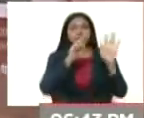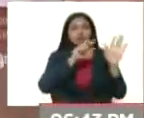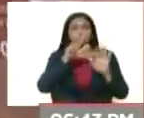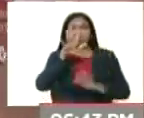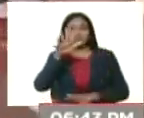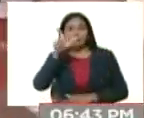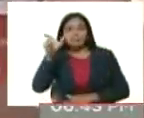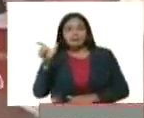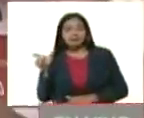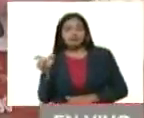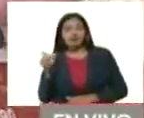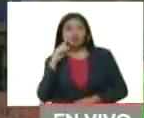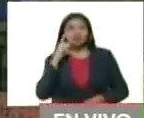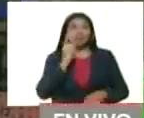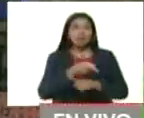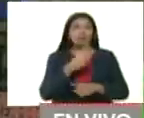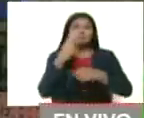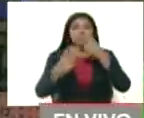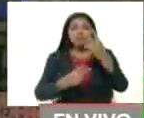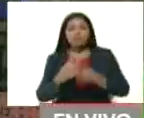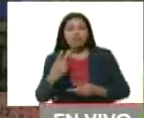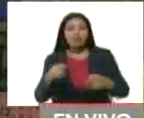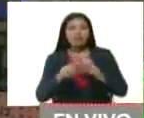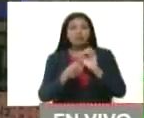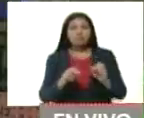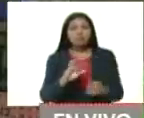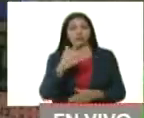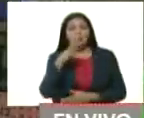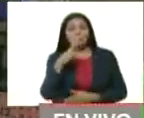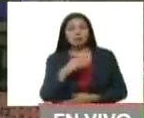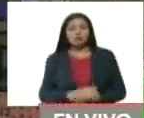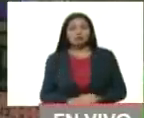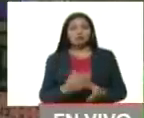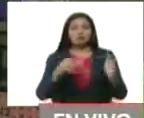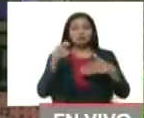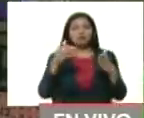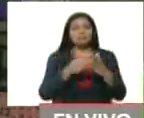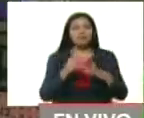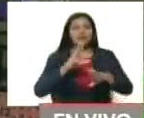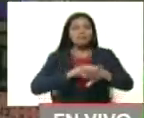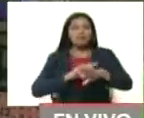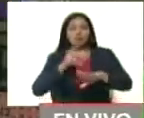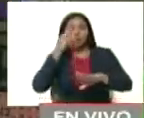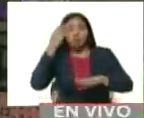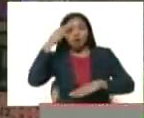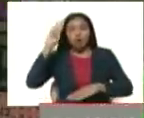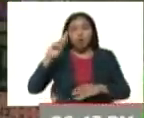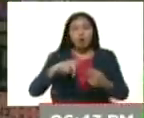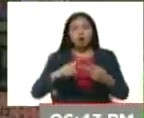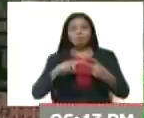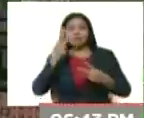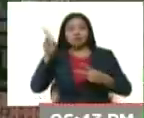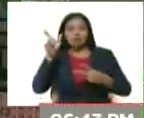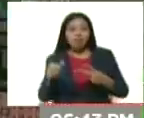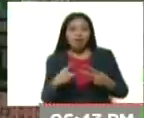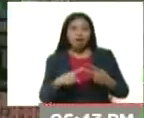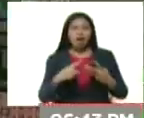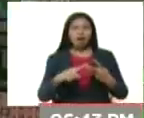152.635 personas que debían ser visitadas por aproximadamente 12.000 médicos cubanos,